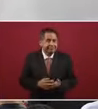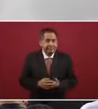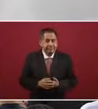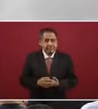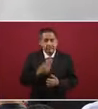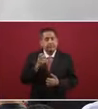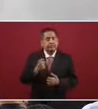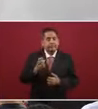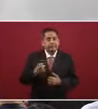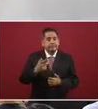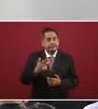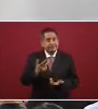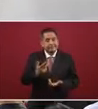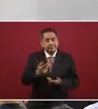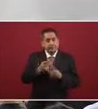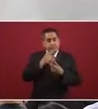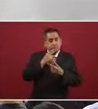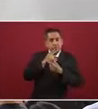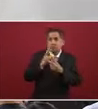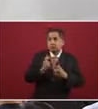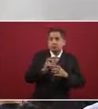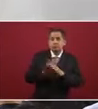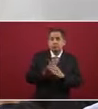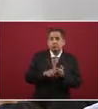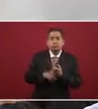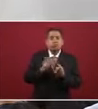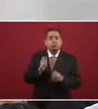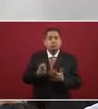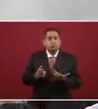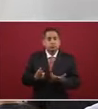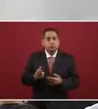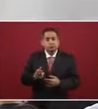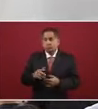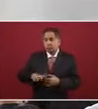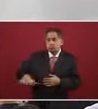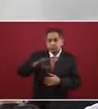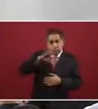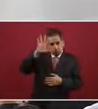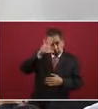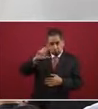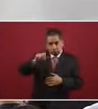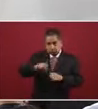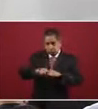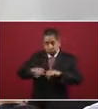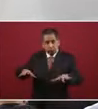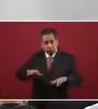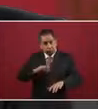es lo que se consume de energía en todo Morelos.